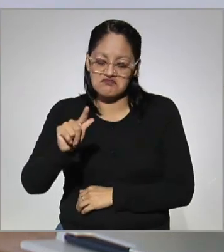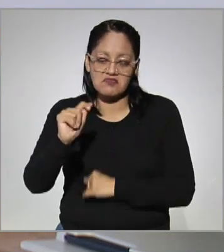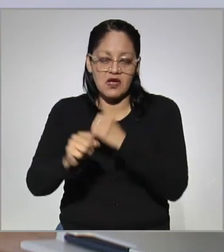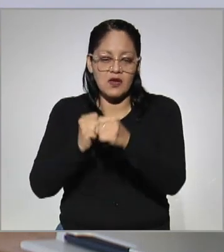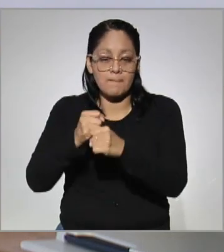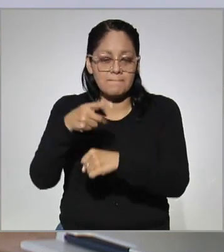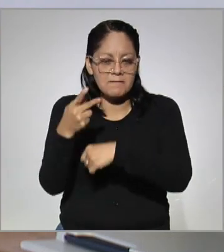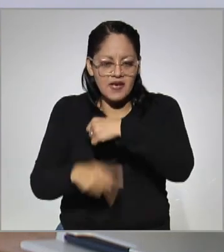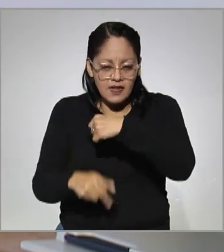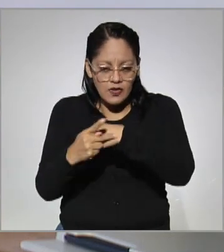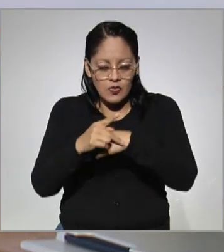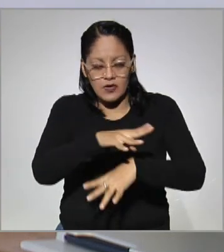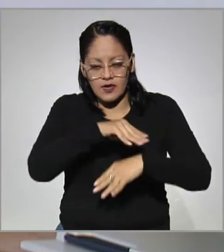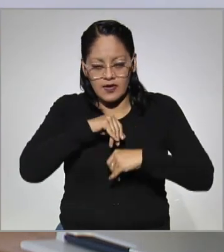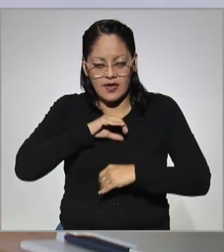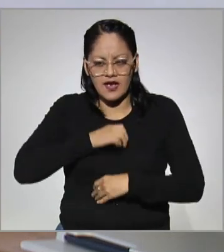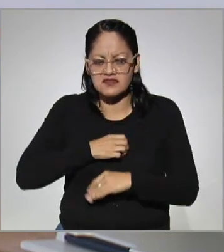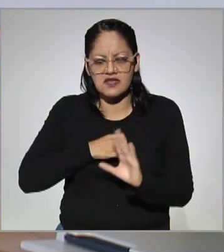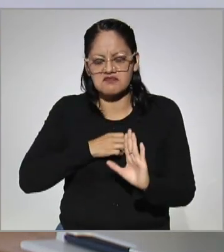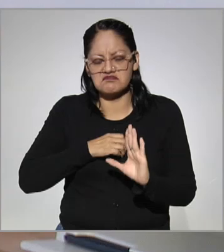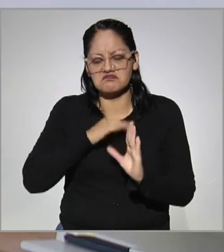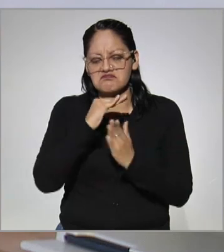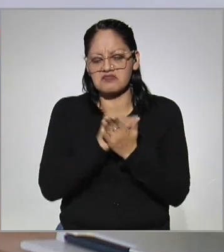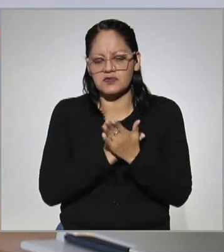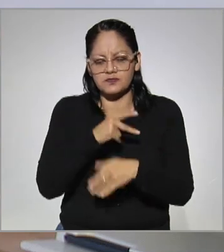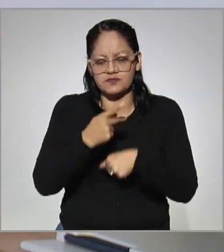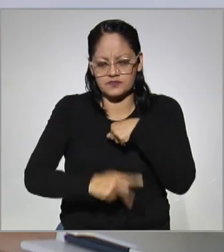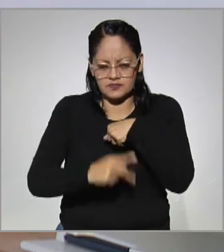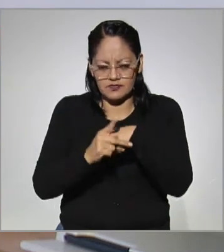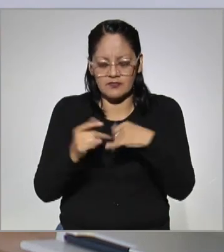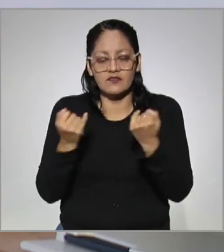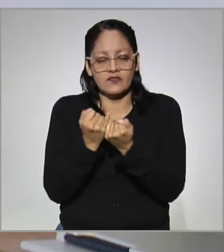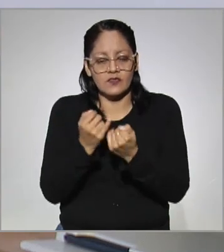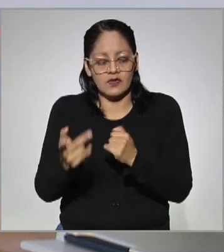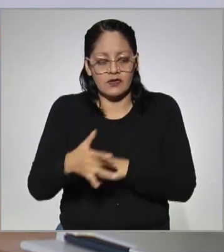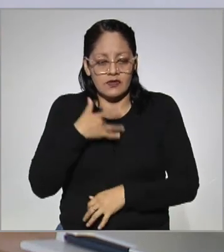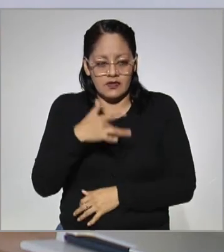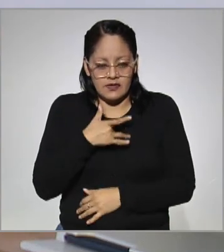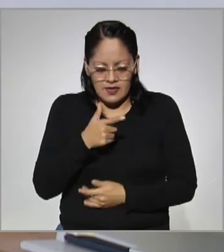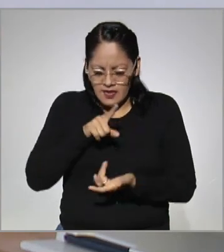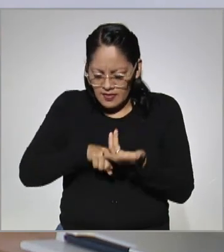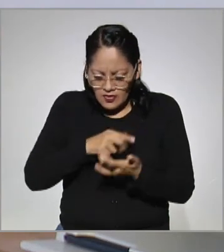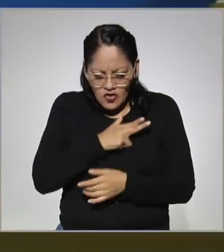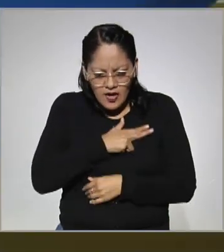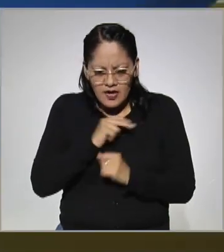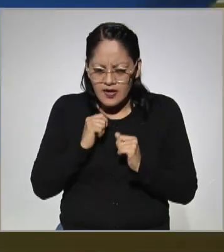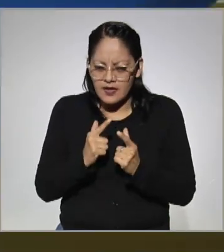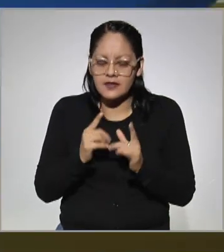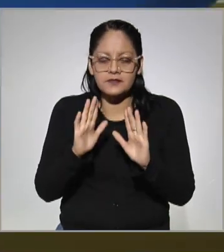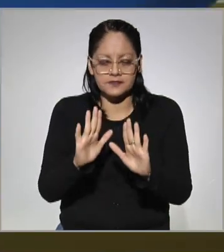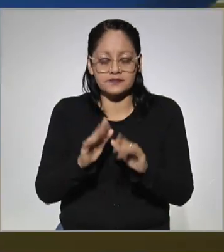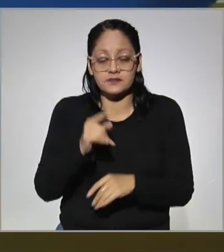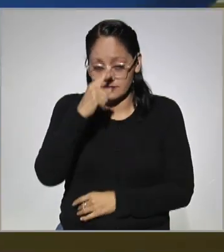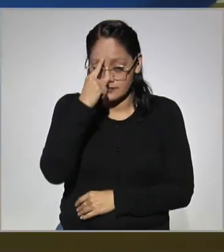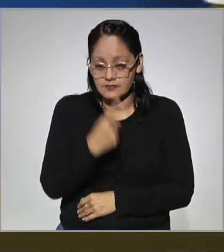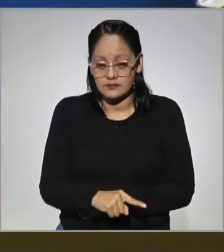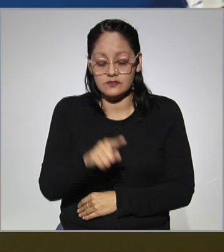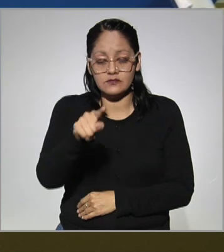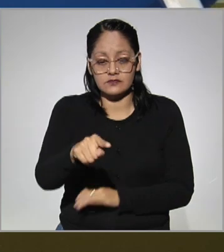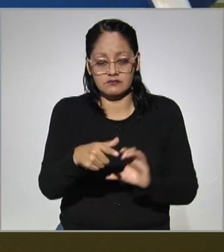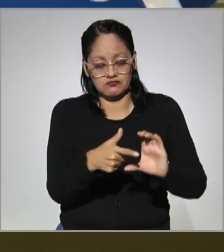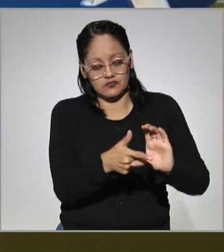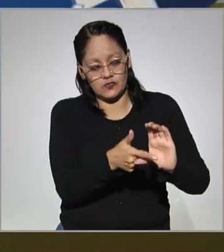de tener cáncer en el cuello de la matriz si antes no ha presentado lesiones sospechosas de esto. Para la toma de